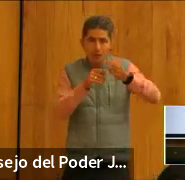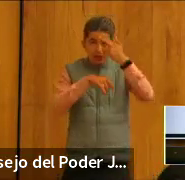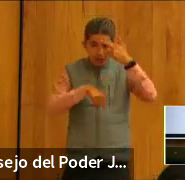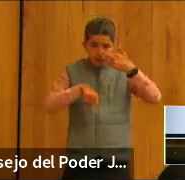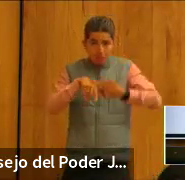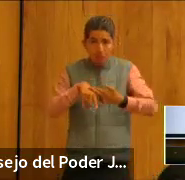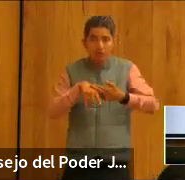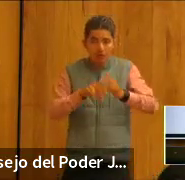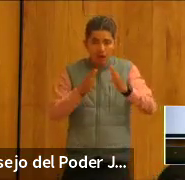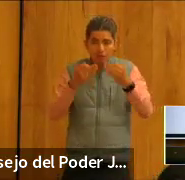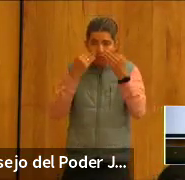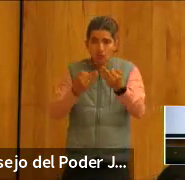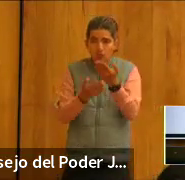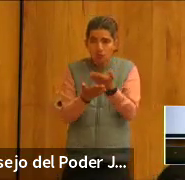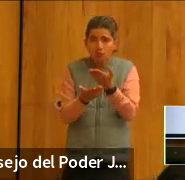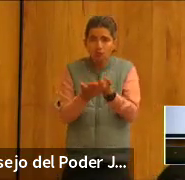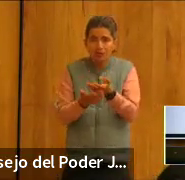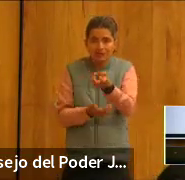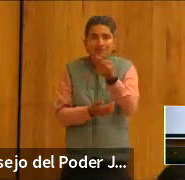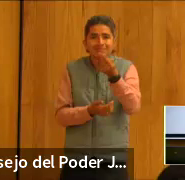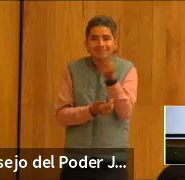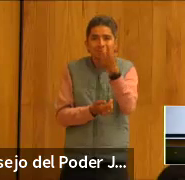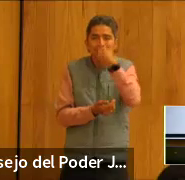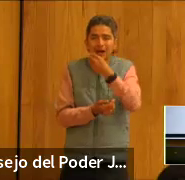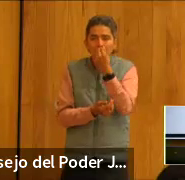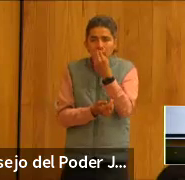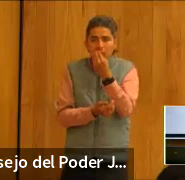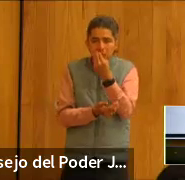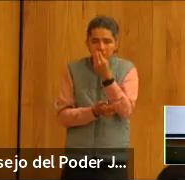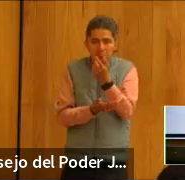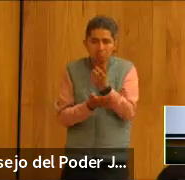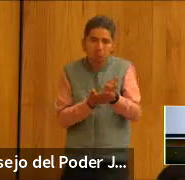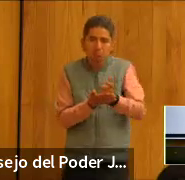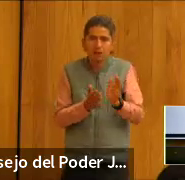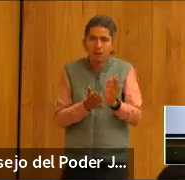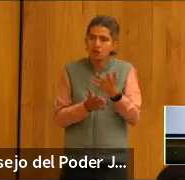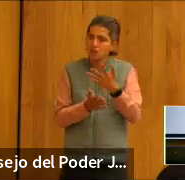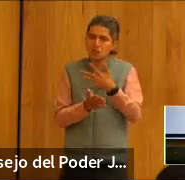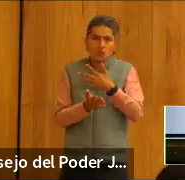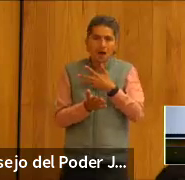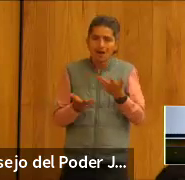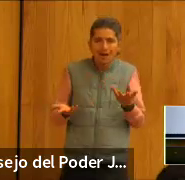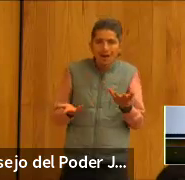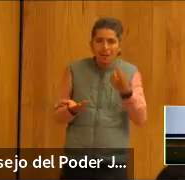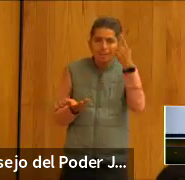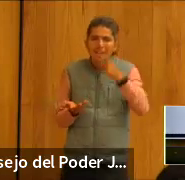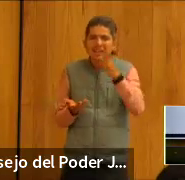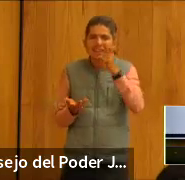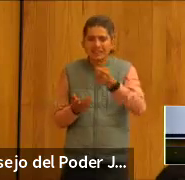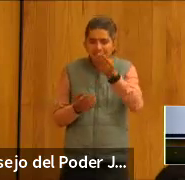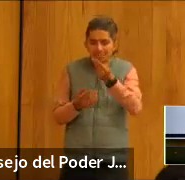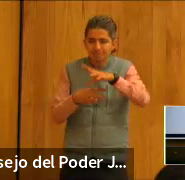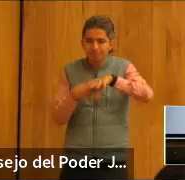responsable se ha demostrado la necesidad de esta para recibir alimentos y por ende no cuenta con la calidad de capacidad necesaria